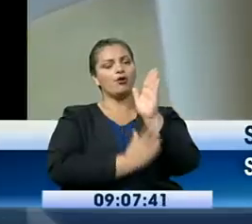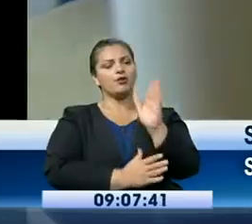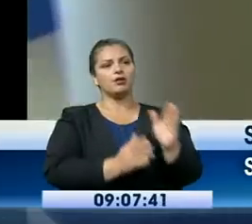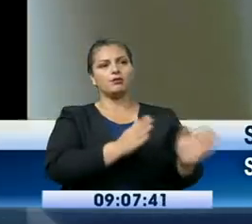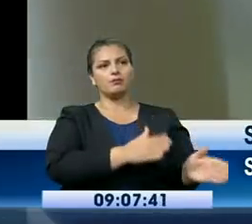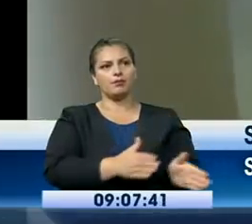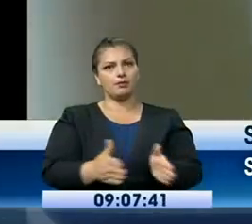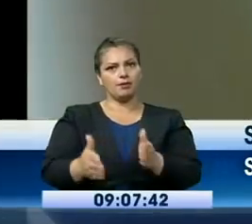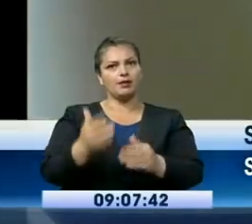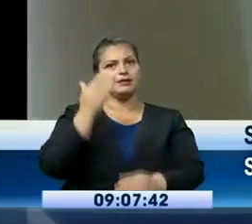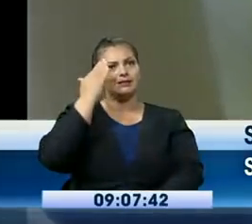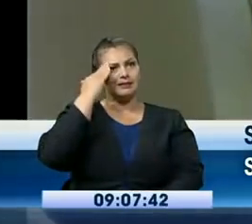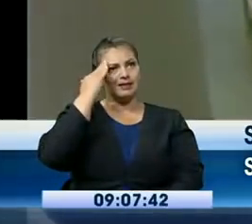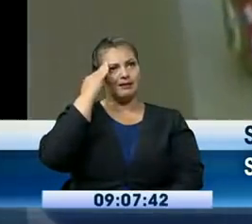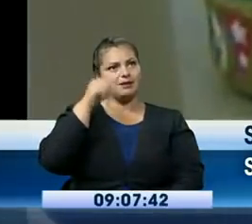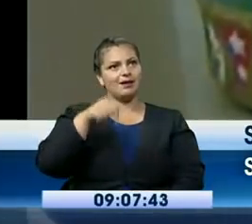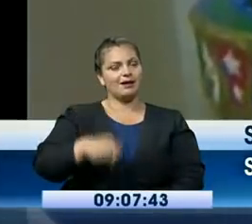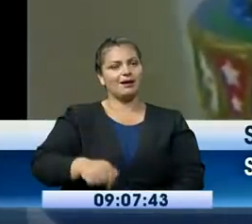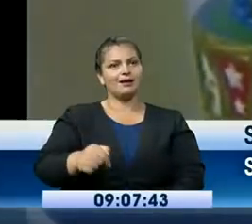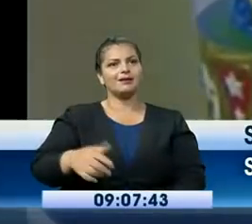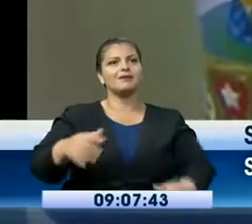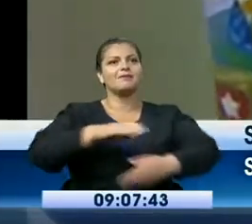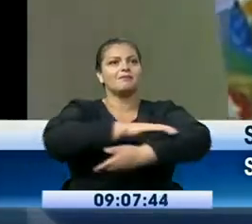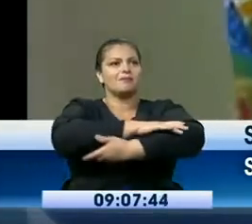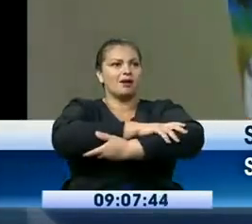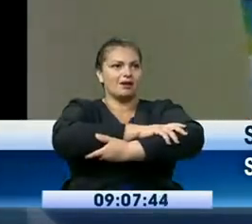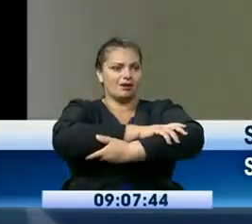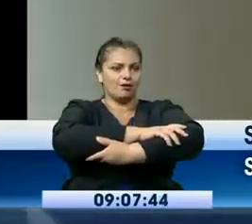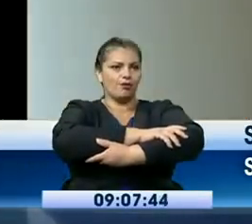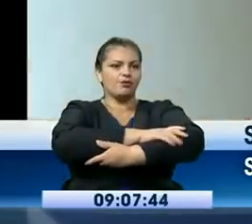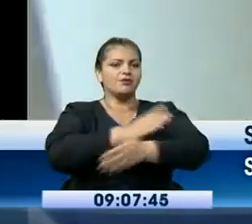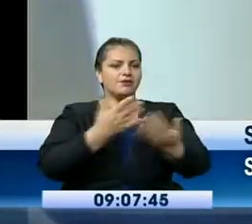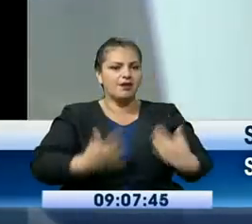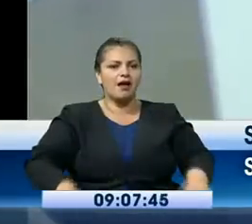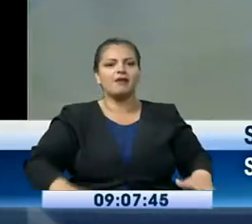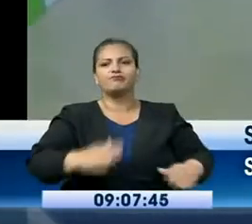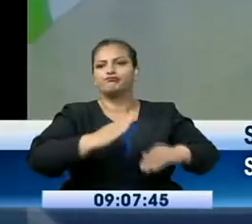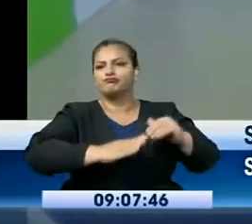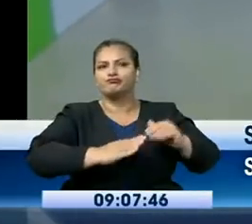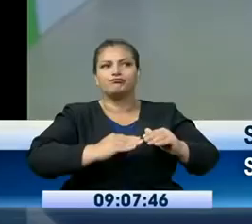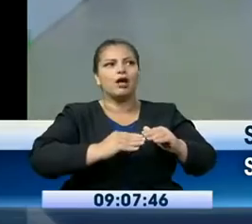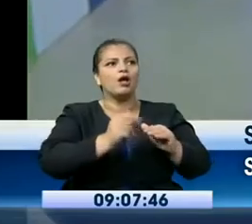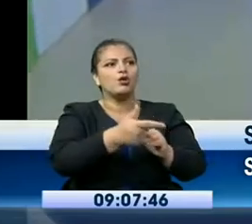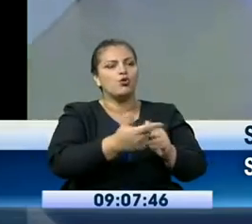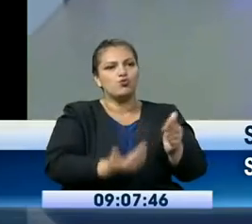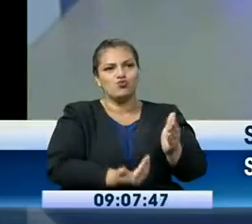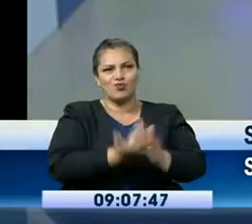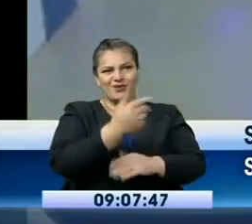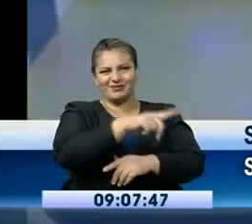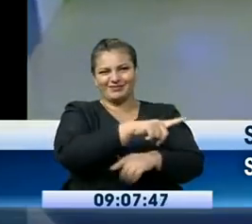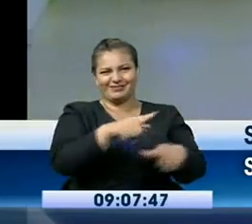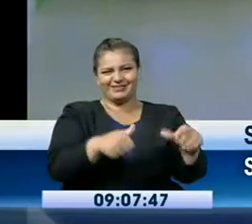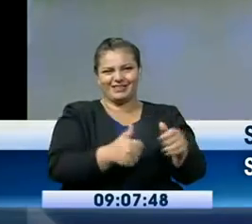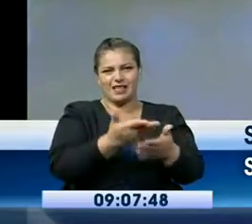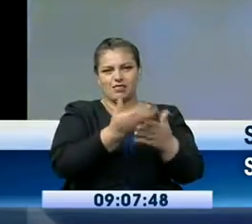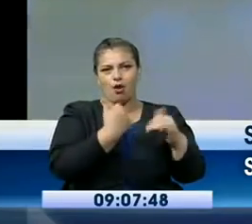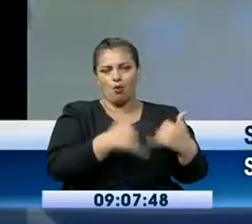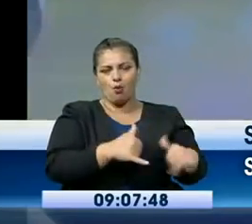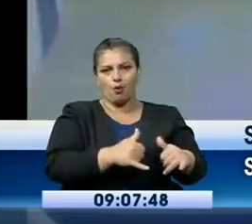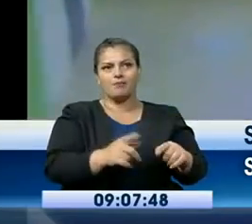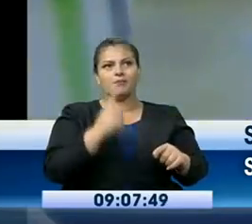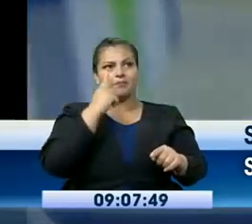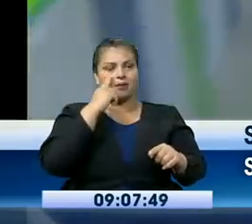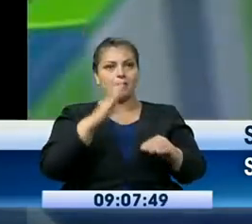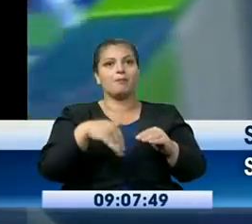desaparición y luego vamos a tener el próximo año del 2018 la inauguración de otro parque